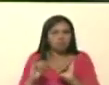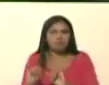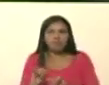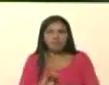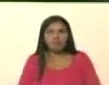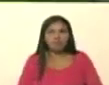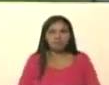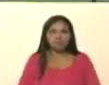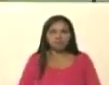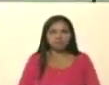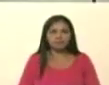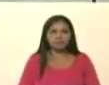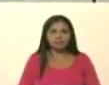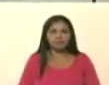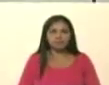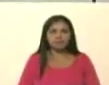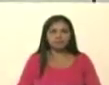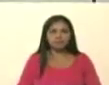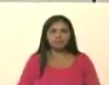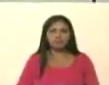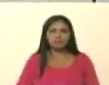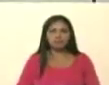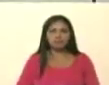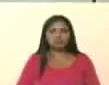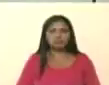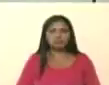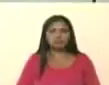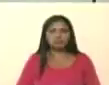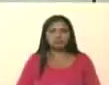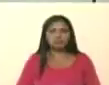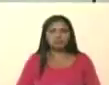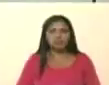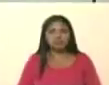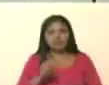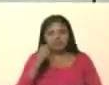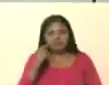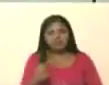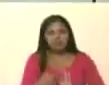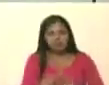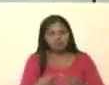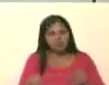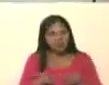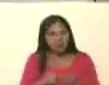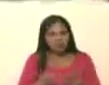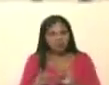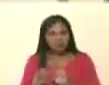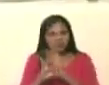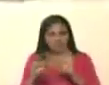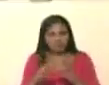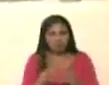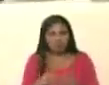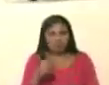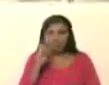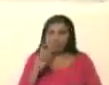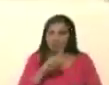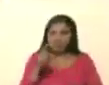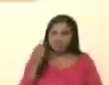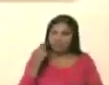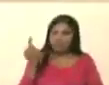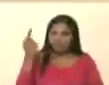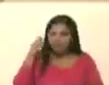caprino lo llaman y también vuelvo a resaltar se dan cuenta lo que yo